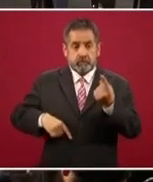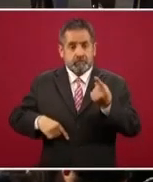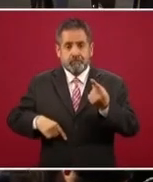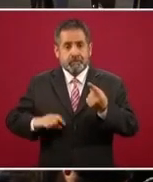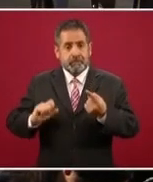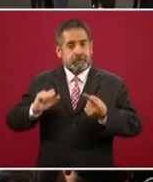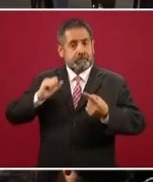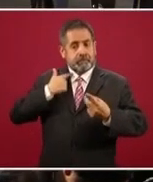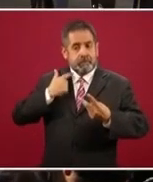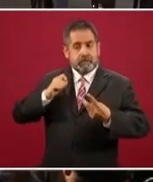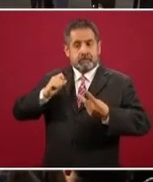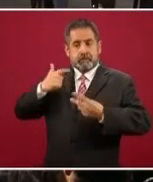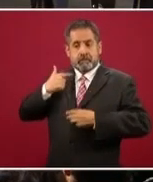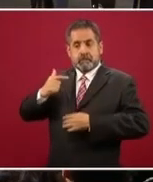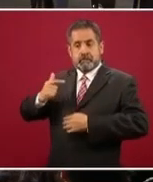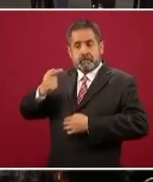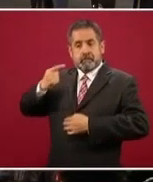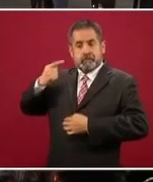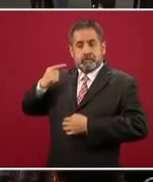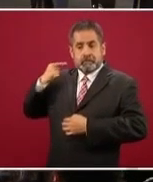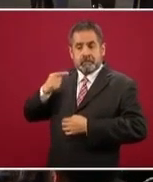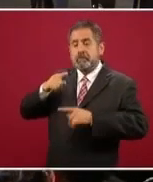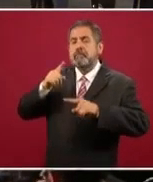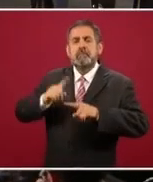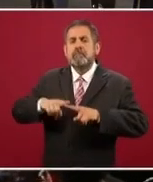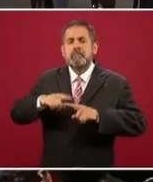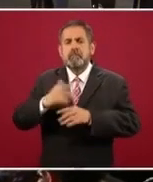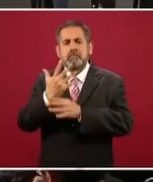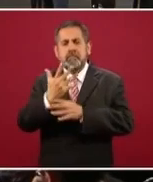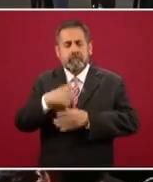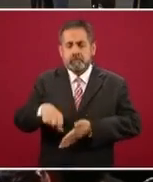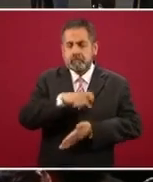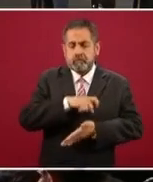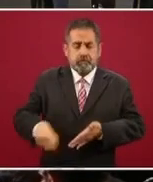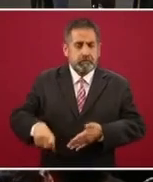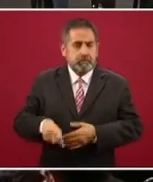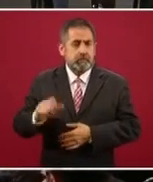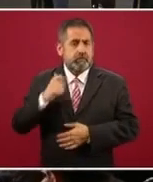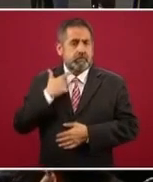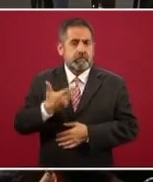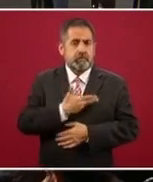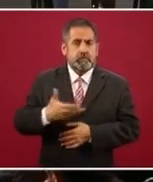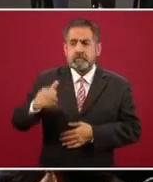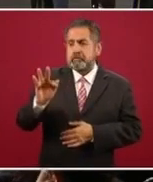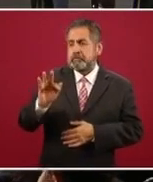No olvidemos que el que compró el avión fue Calderón.